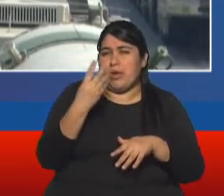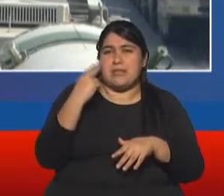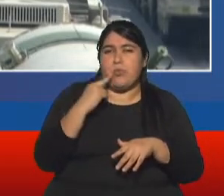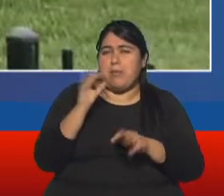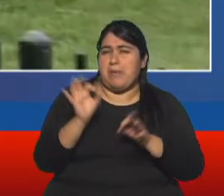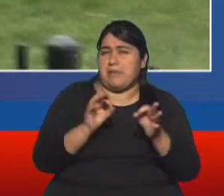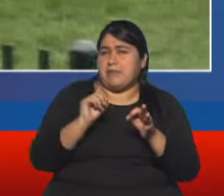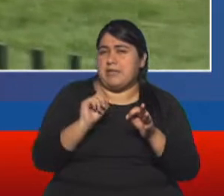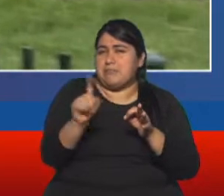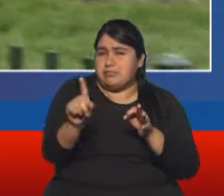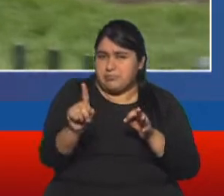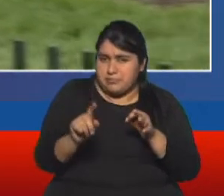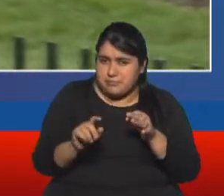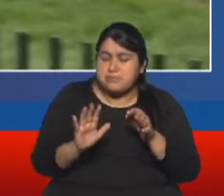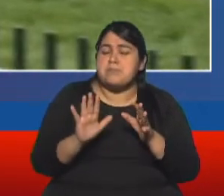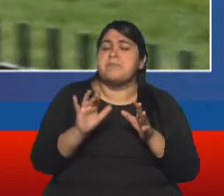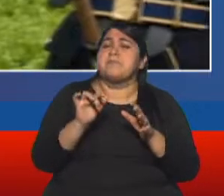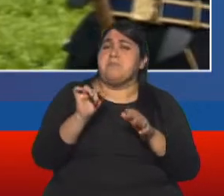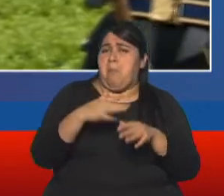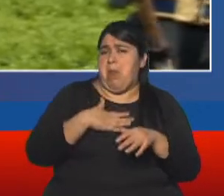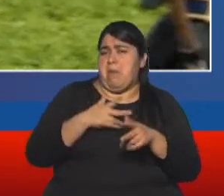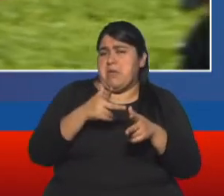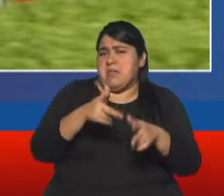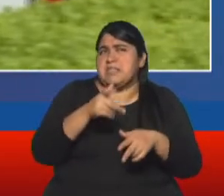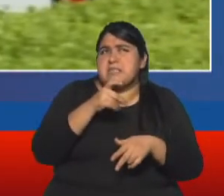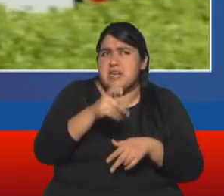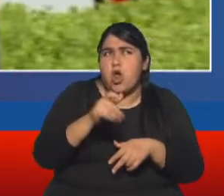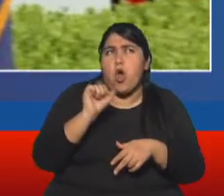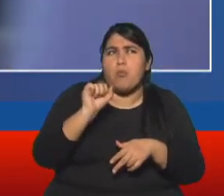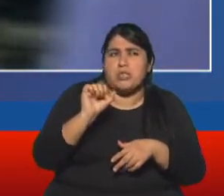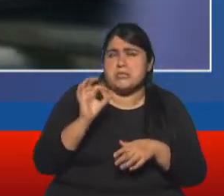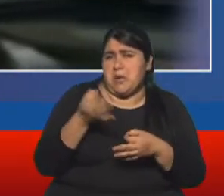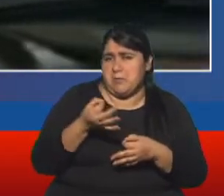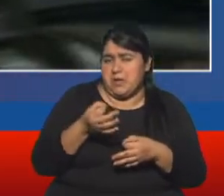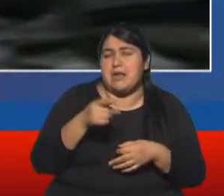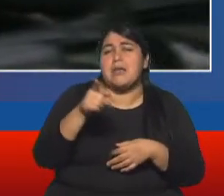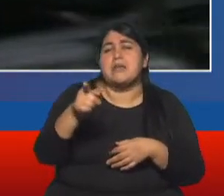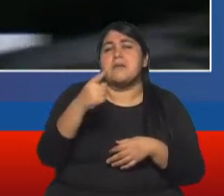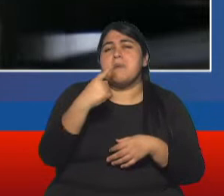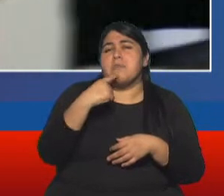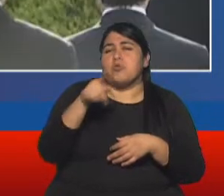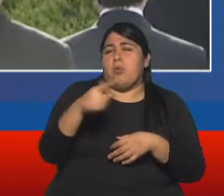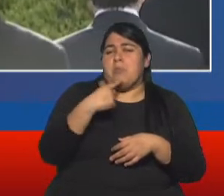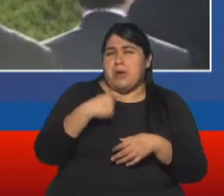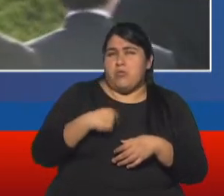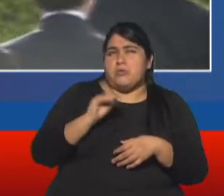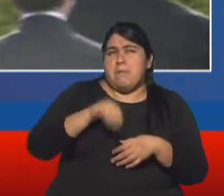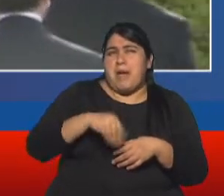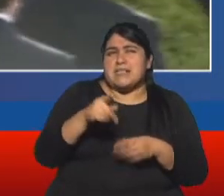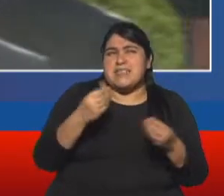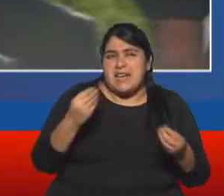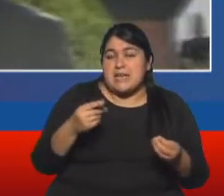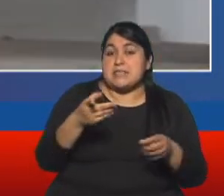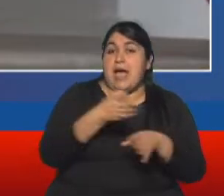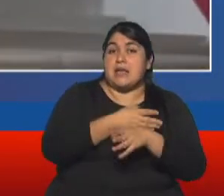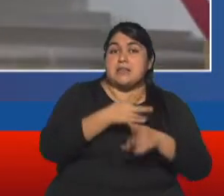en esos términos es correcto. Ahora, entiendo que tu pregunta, imagino, responde un poco a esta cuestión que mencionabas